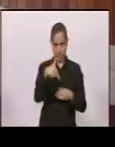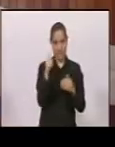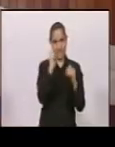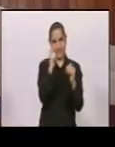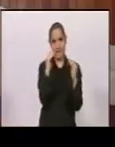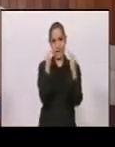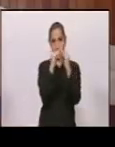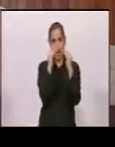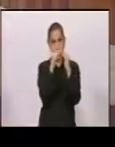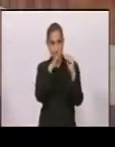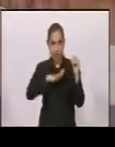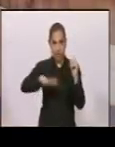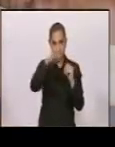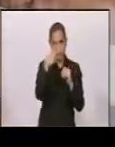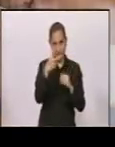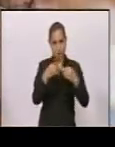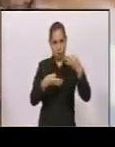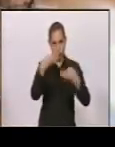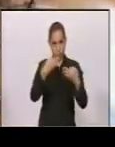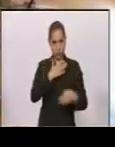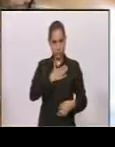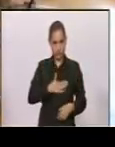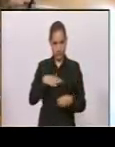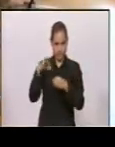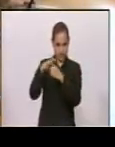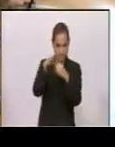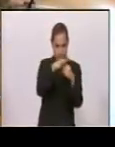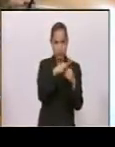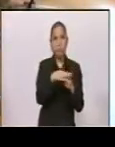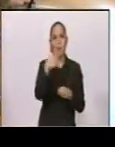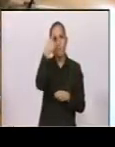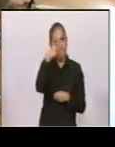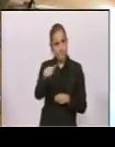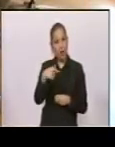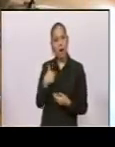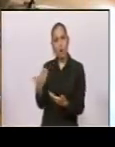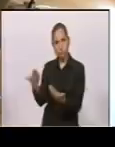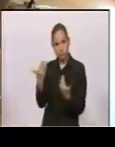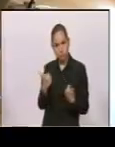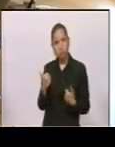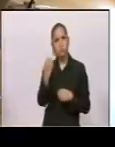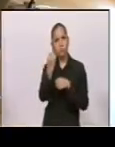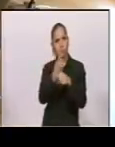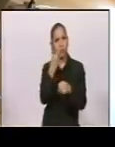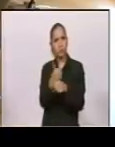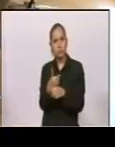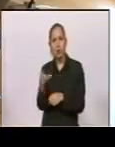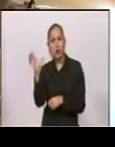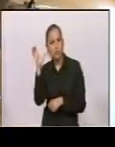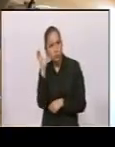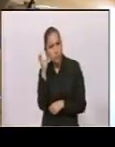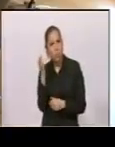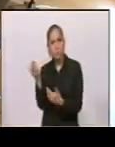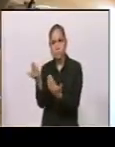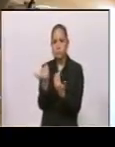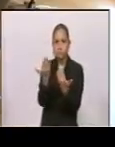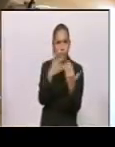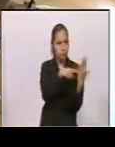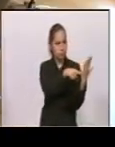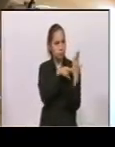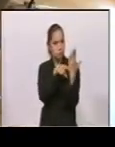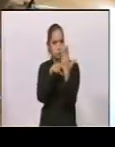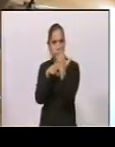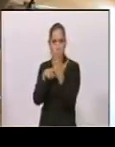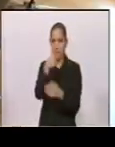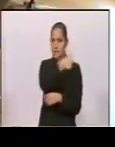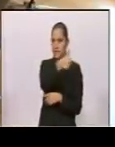Justicia Electoral para escuchar y considerar los alegatos planteados por cada